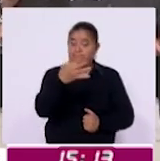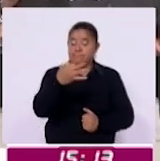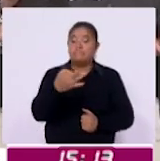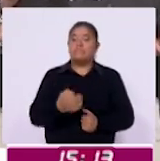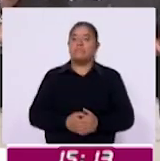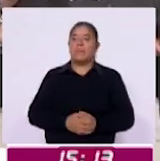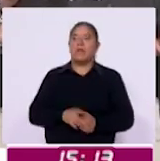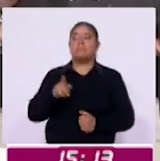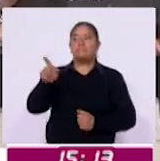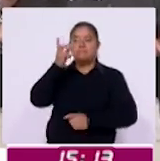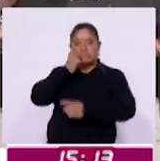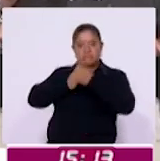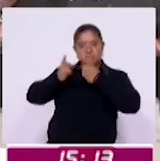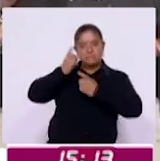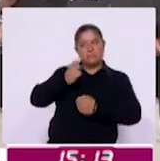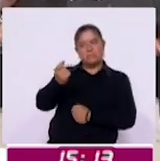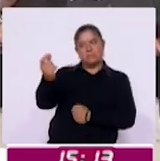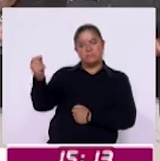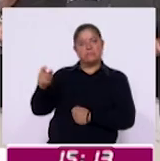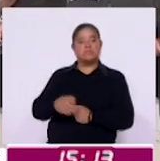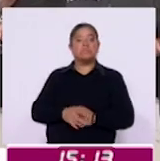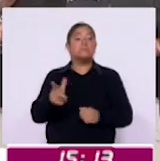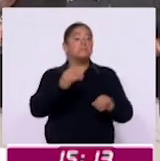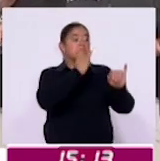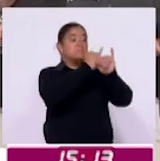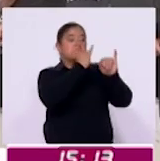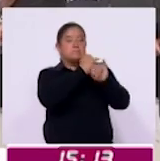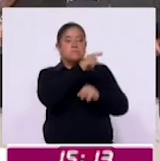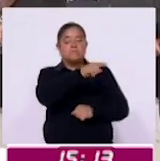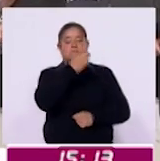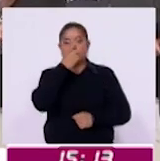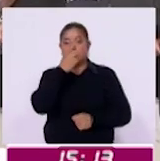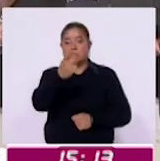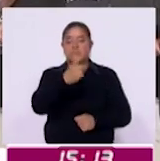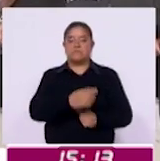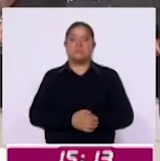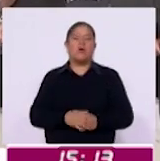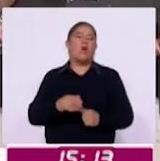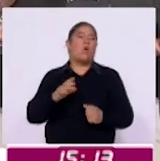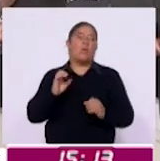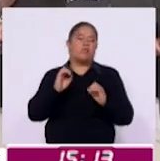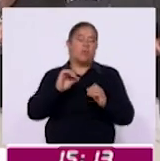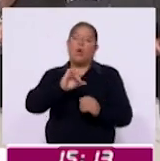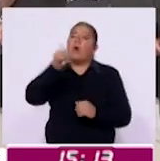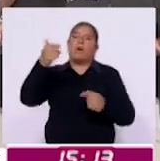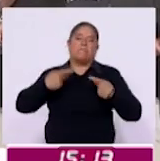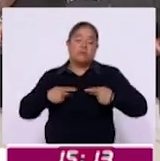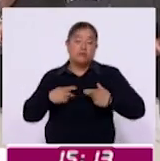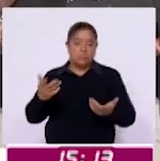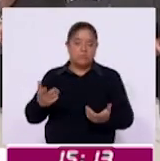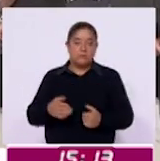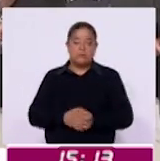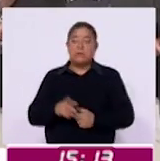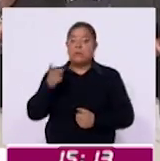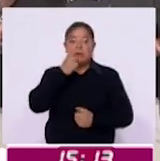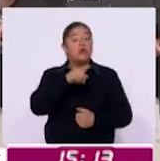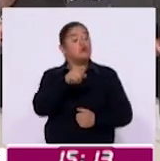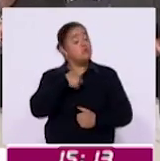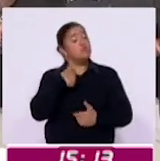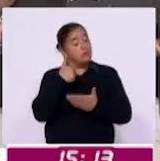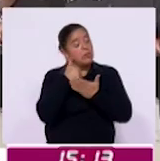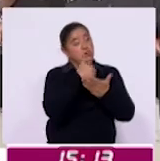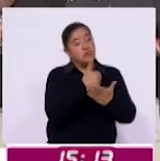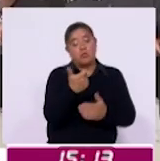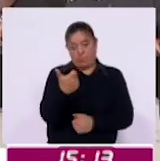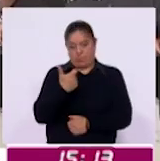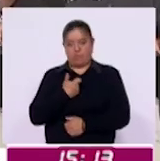habido circunstancias en que en redes sociales o personas ajenas al instituto cobran por este trámite,